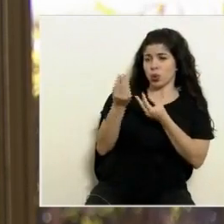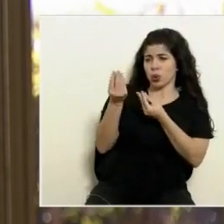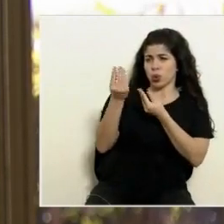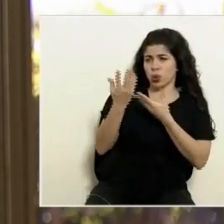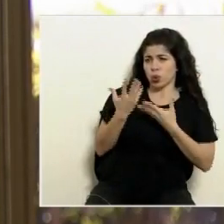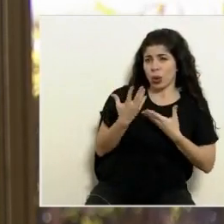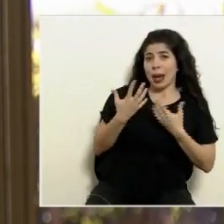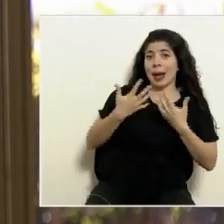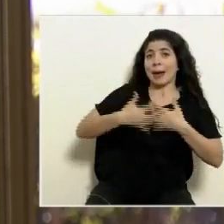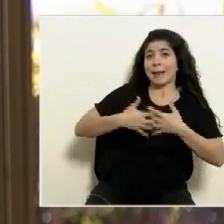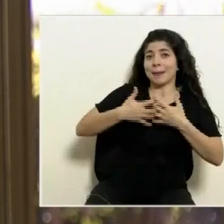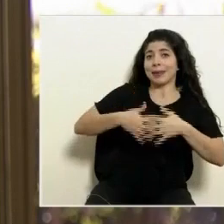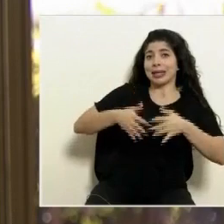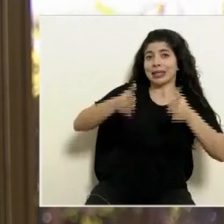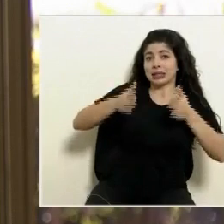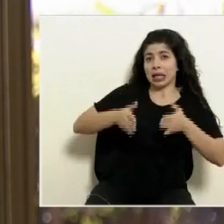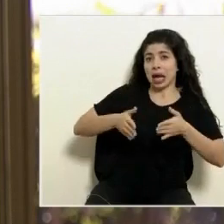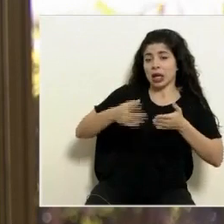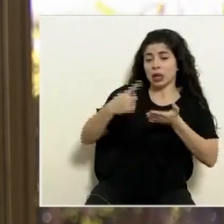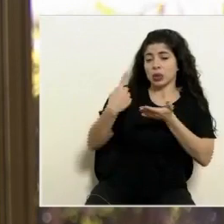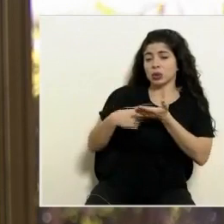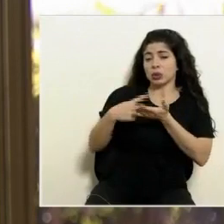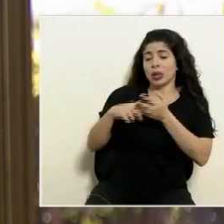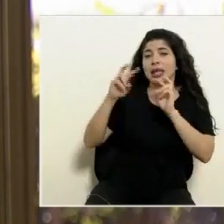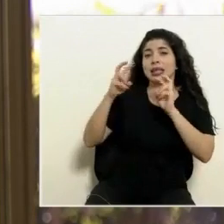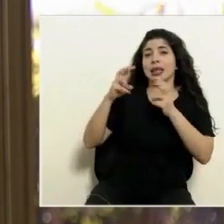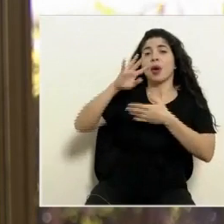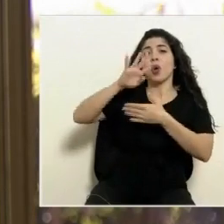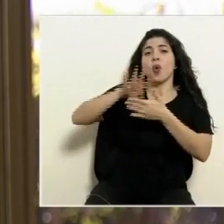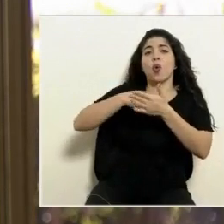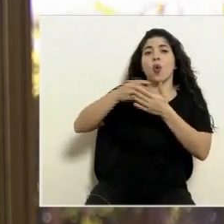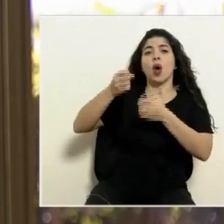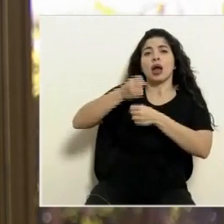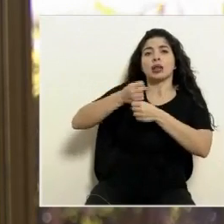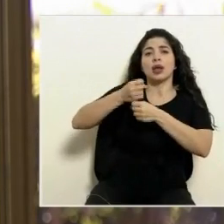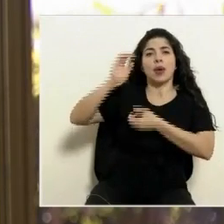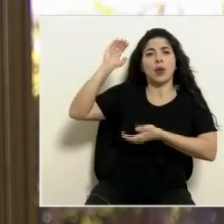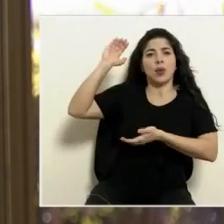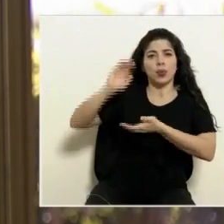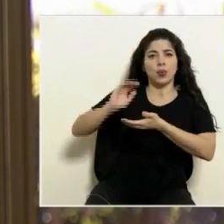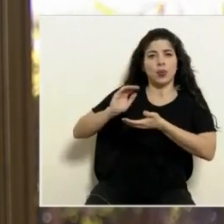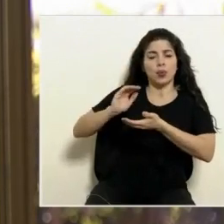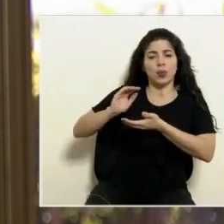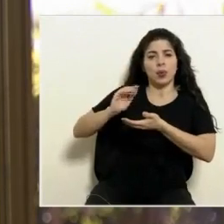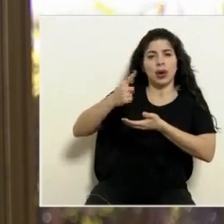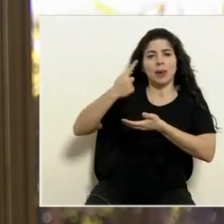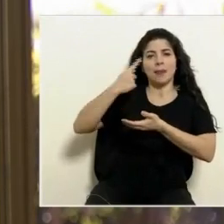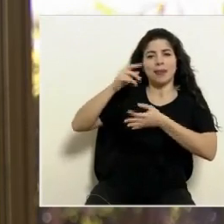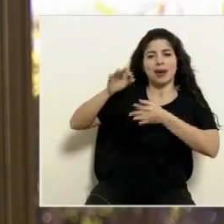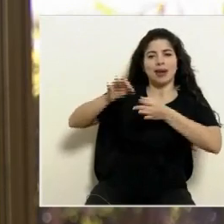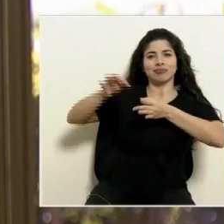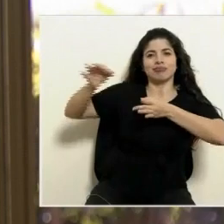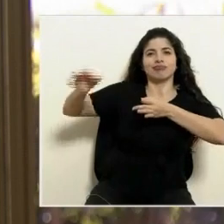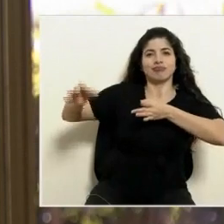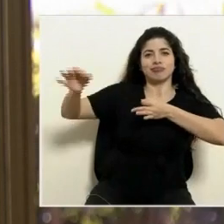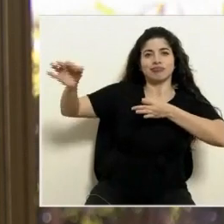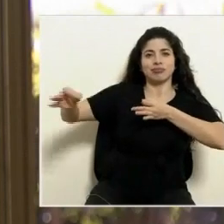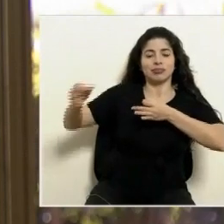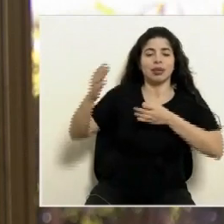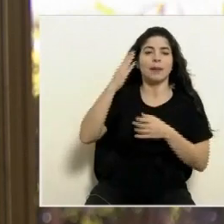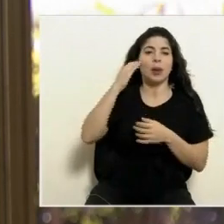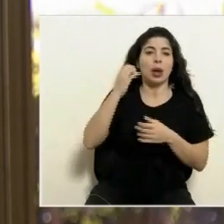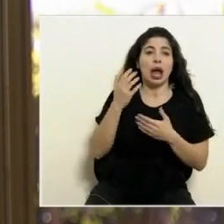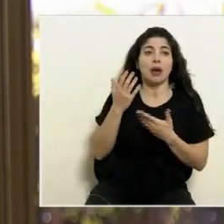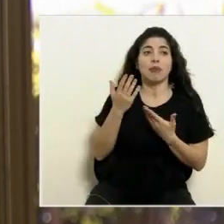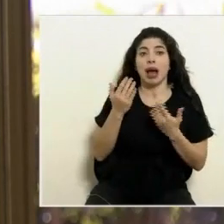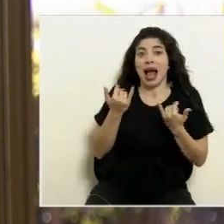que los empresarios estuvieron hablando sobre el tema de reducciones de jornada nuevamente, las prórrogas, debido a que obviamente aunque no